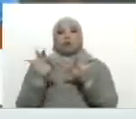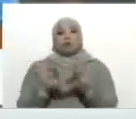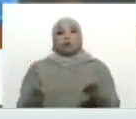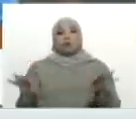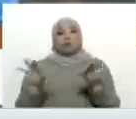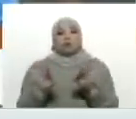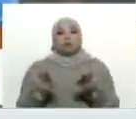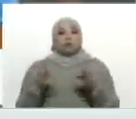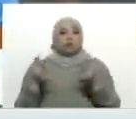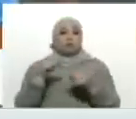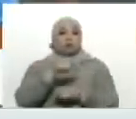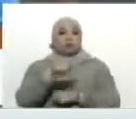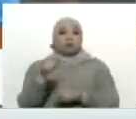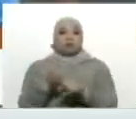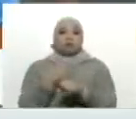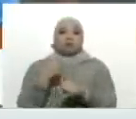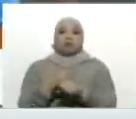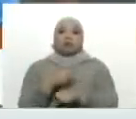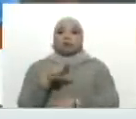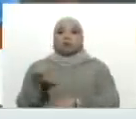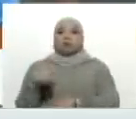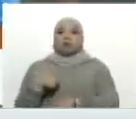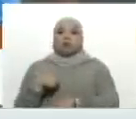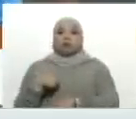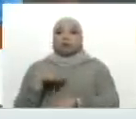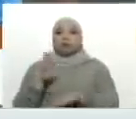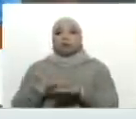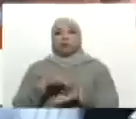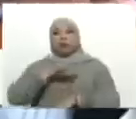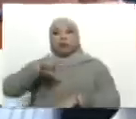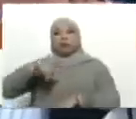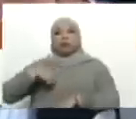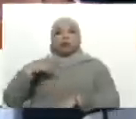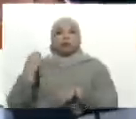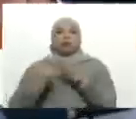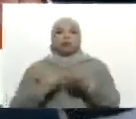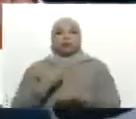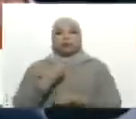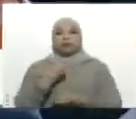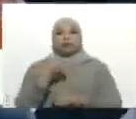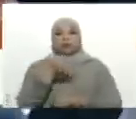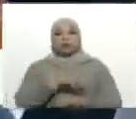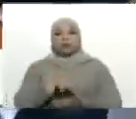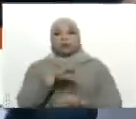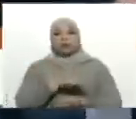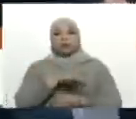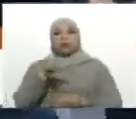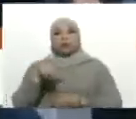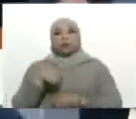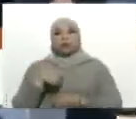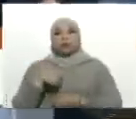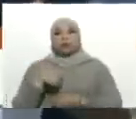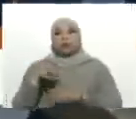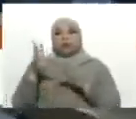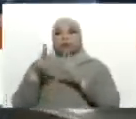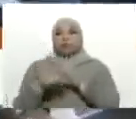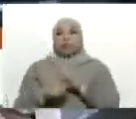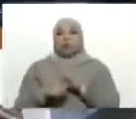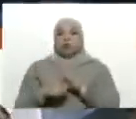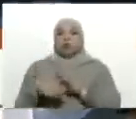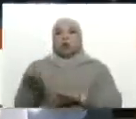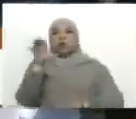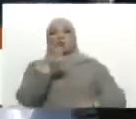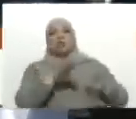muchas veces consideramos las reglas capitalistas como sinónimo de civilización nos robaron hasta la